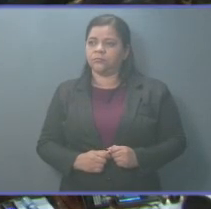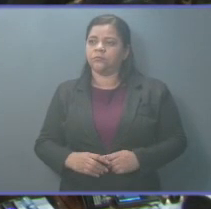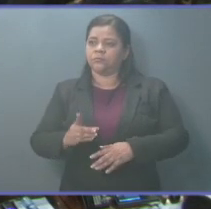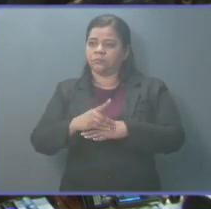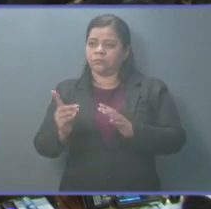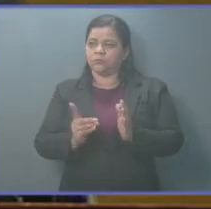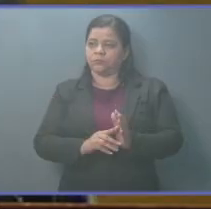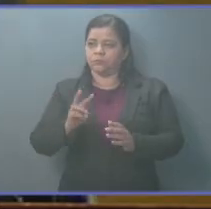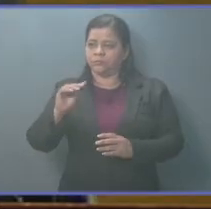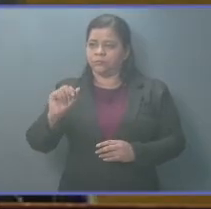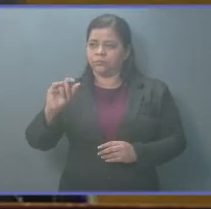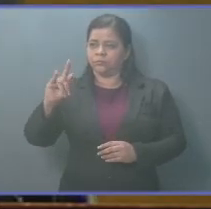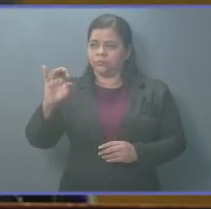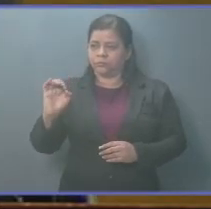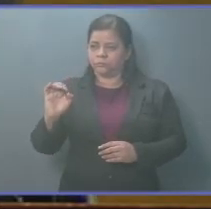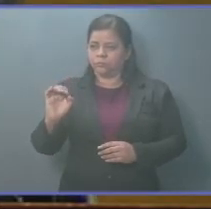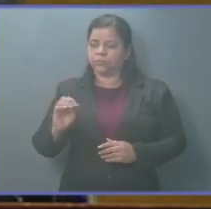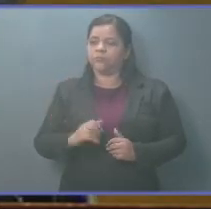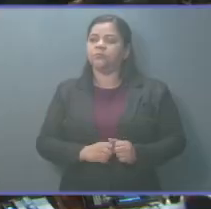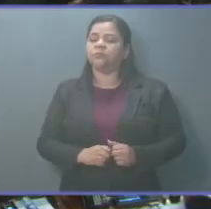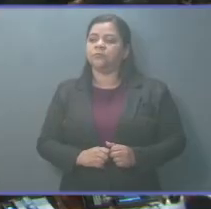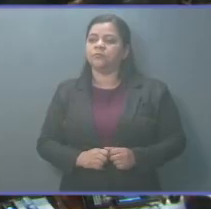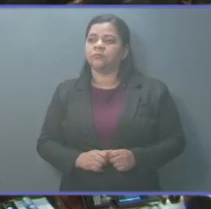Diputada Maite Iraeta.